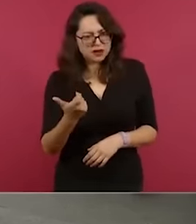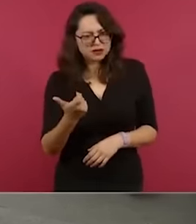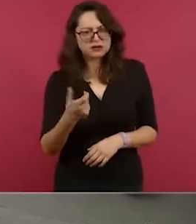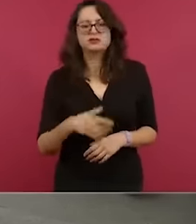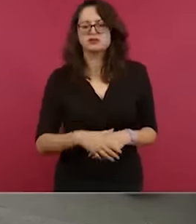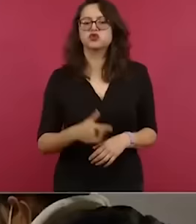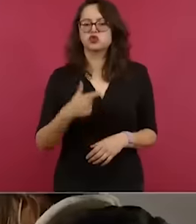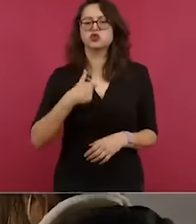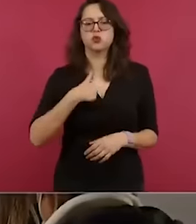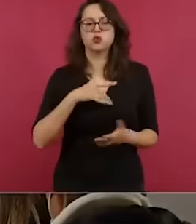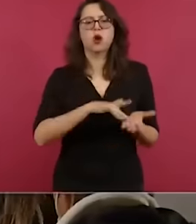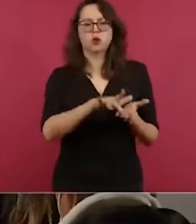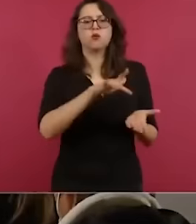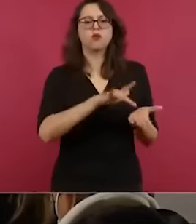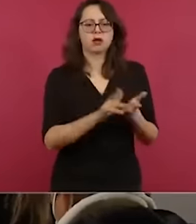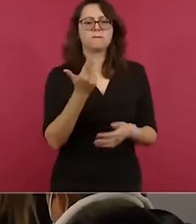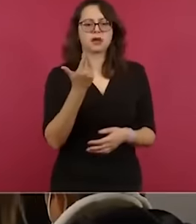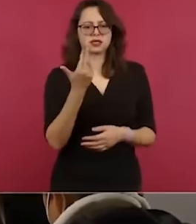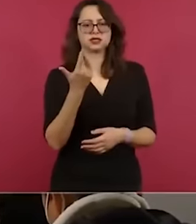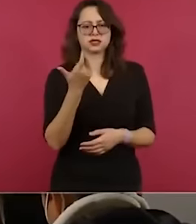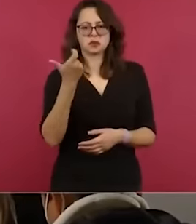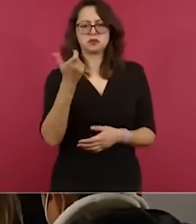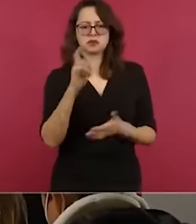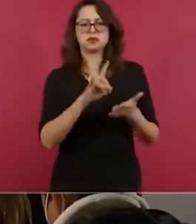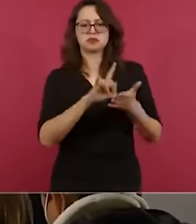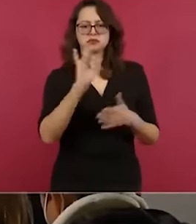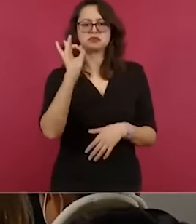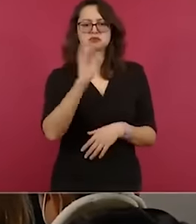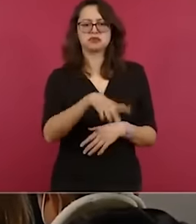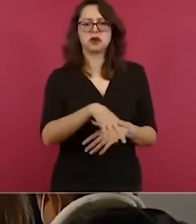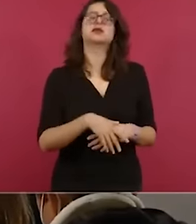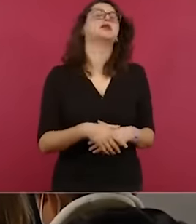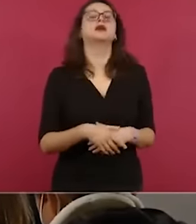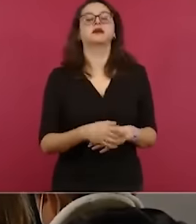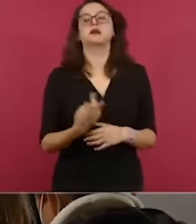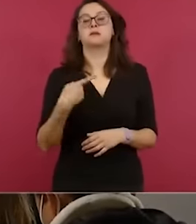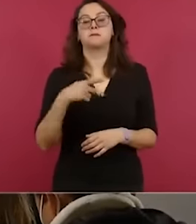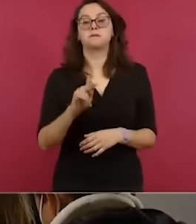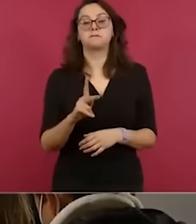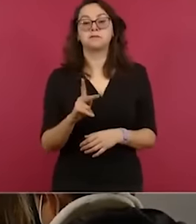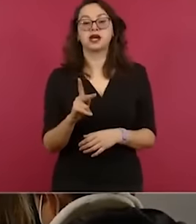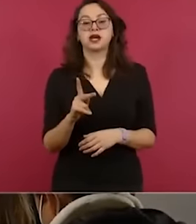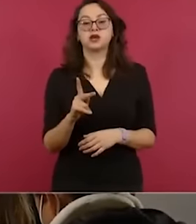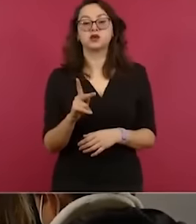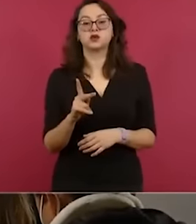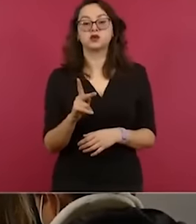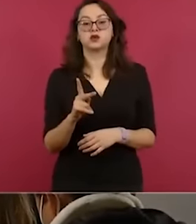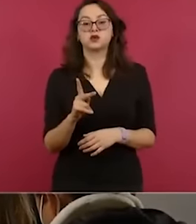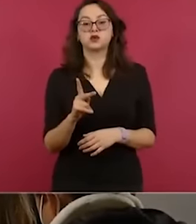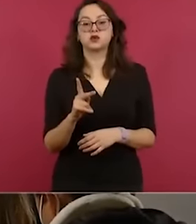25. Sí. Yo se lo voy a mandar, los 25. Nada más que yo vea,